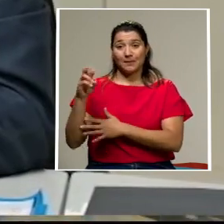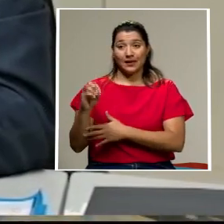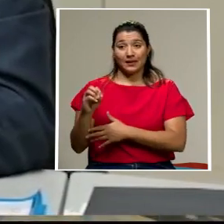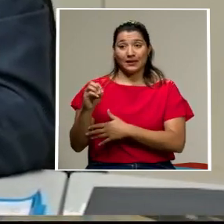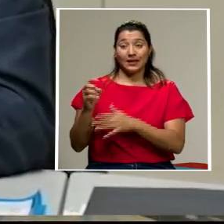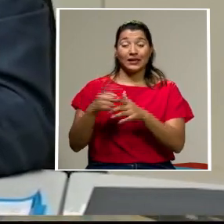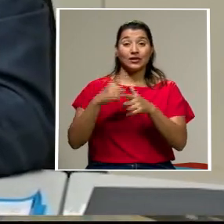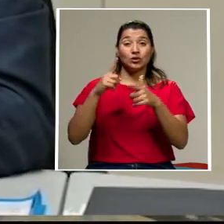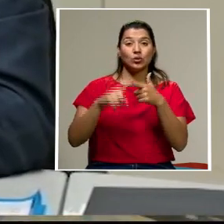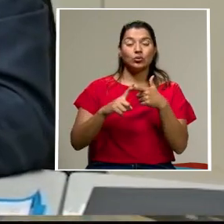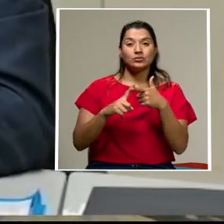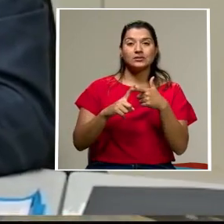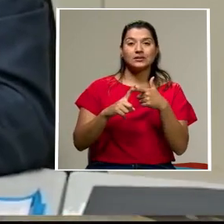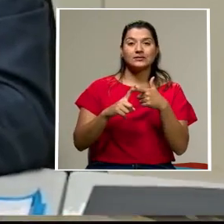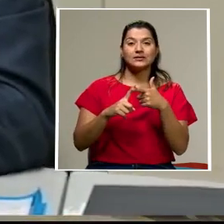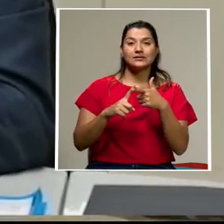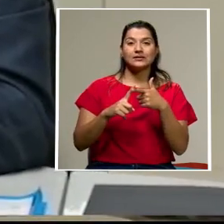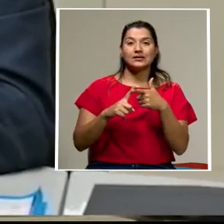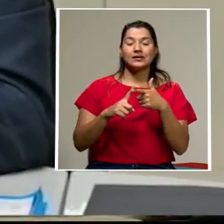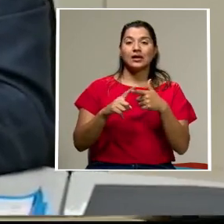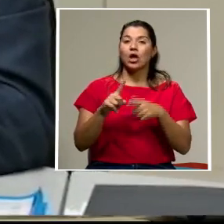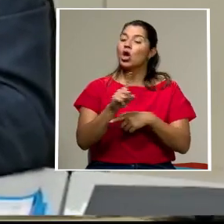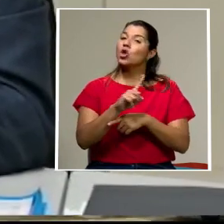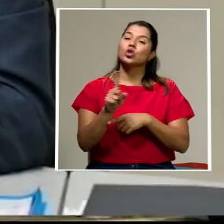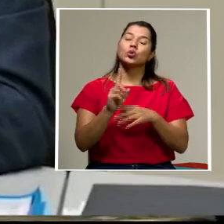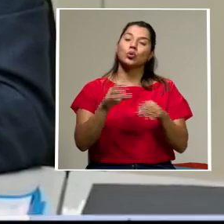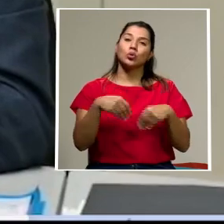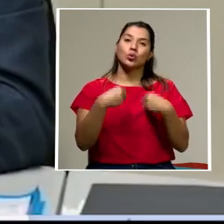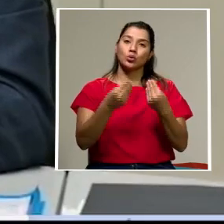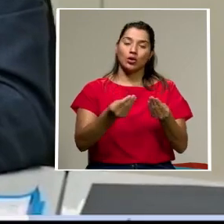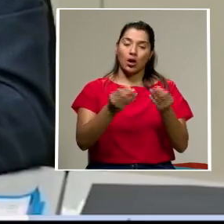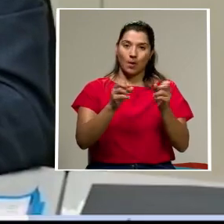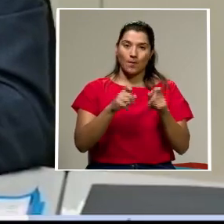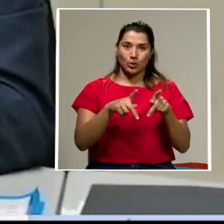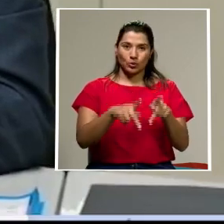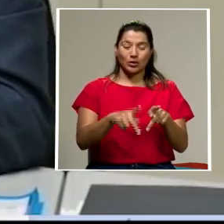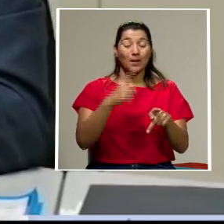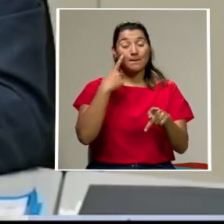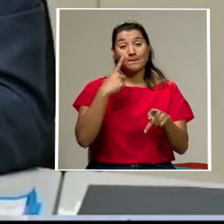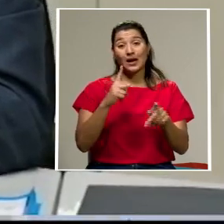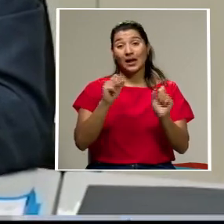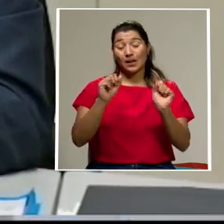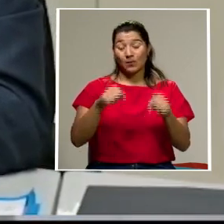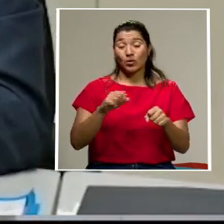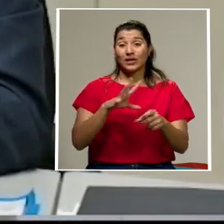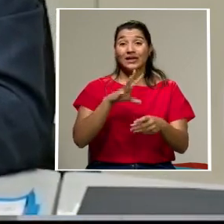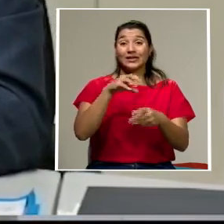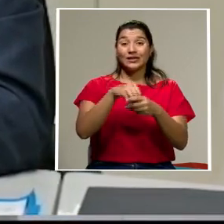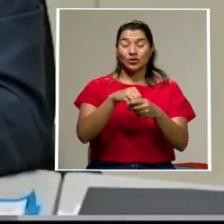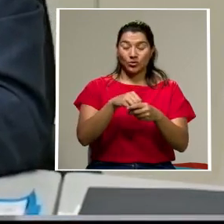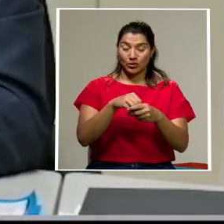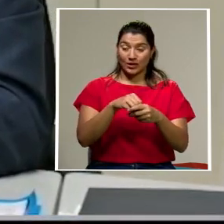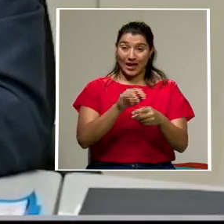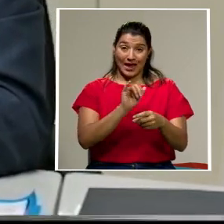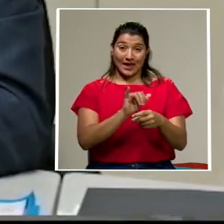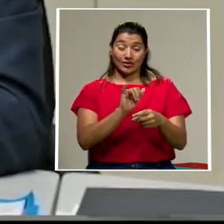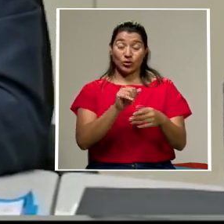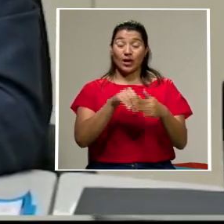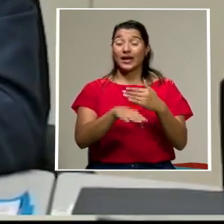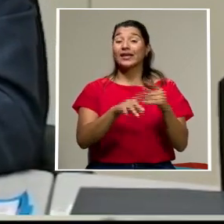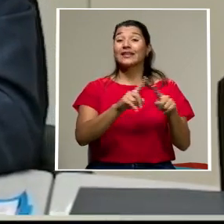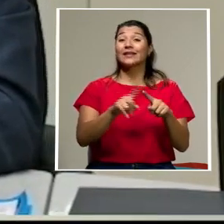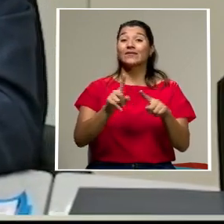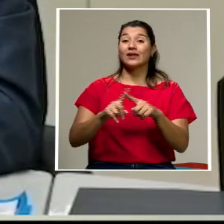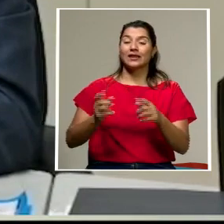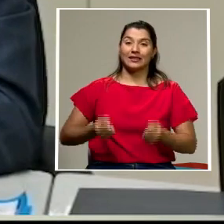lo tanto, no dio oportunidad para que se incluyera este rubro en los diferentes gastos que el